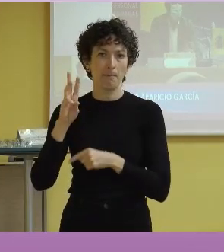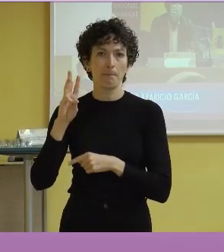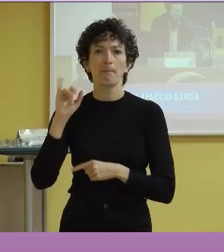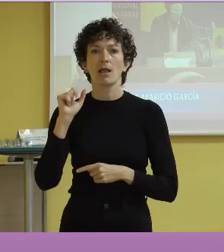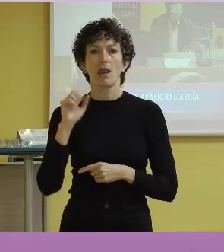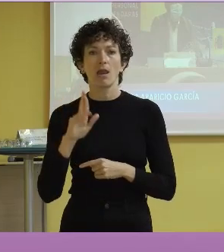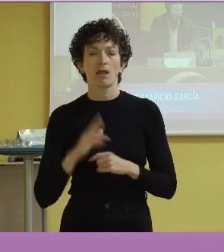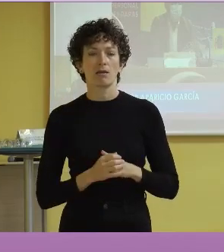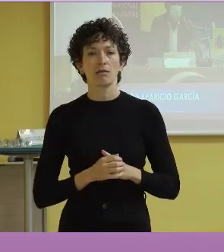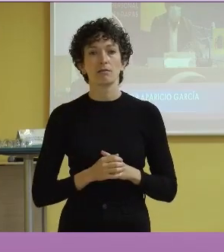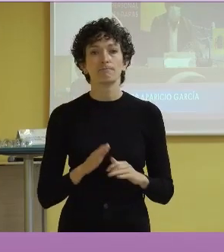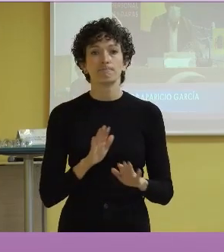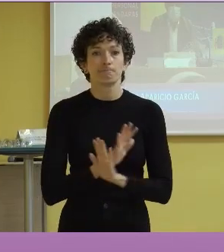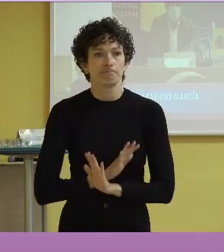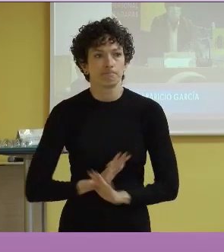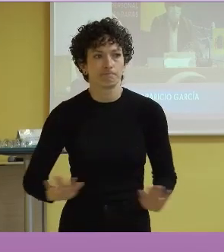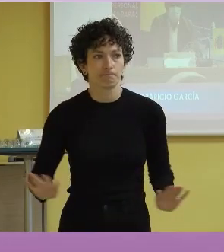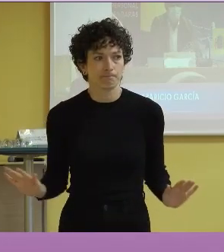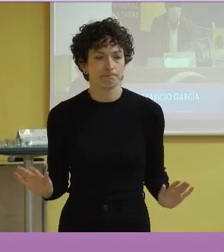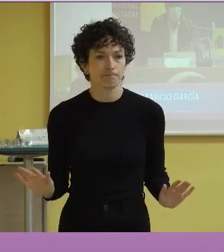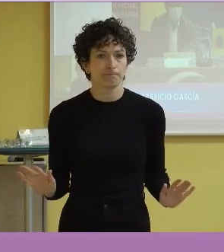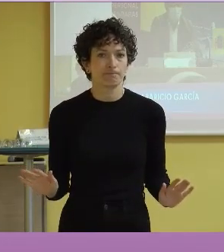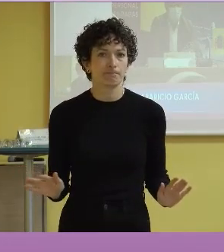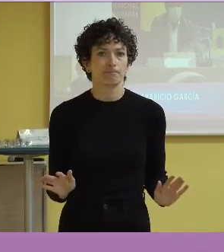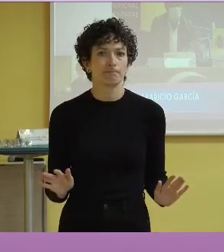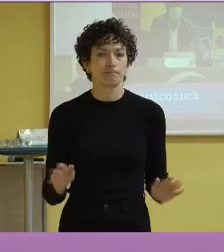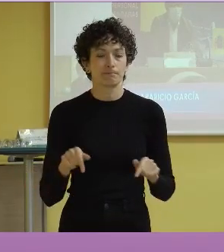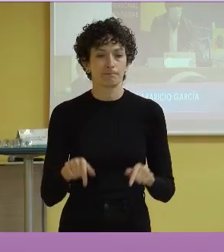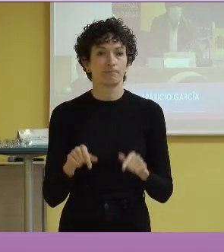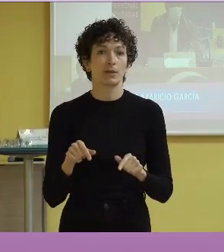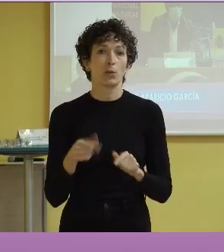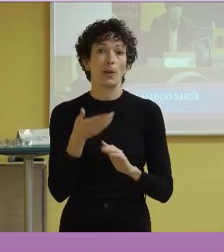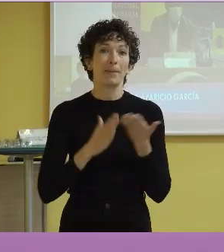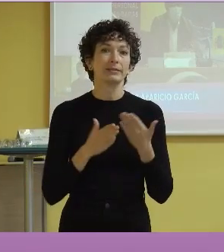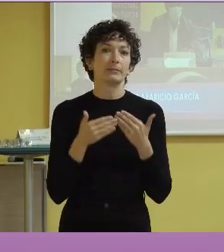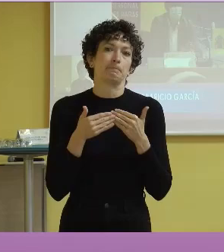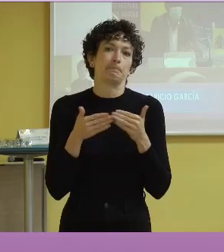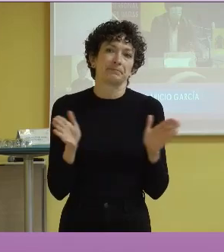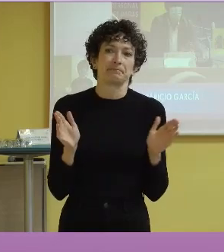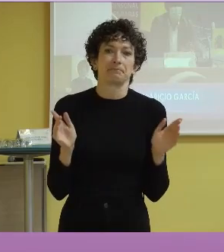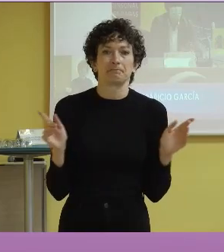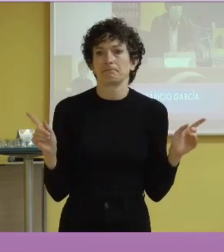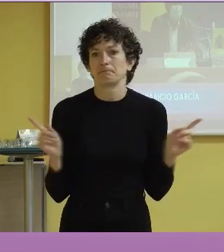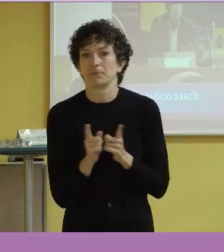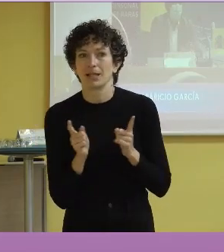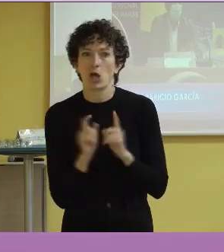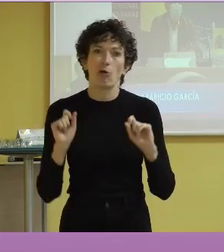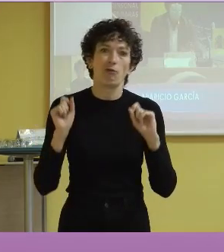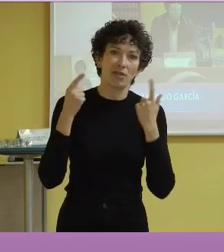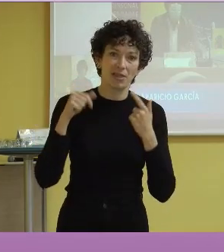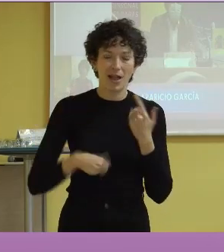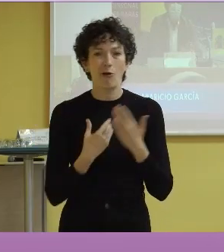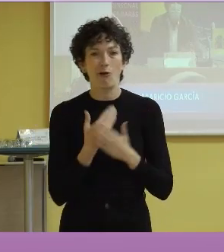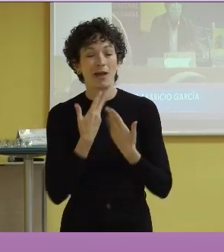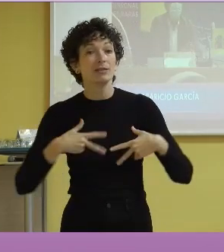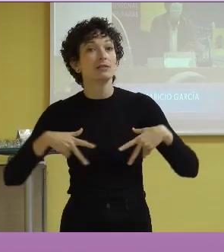Sin otro particular, y terminando un poco con esta pequeña parte inaugural oficial de las